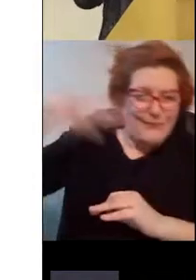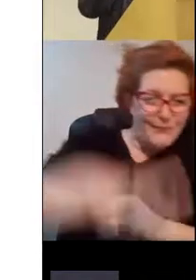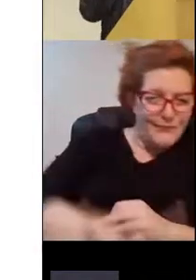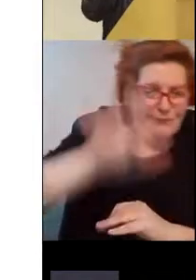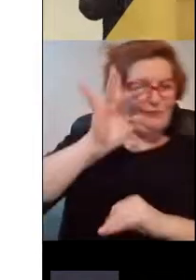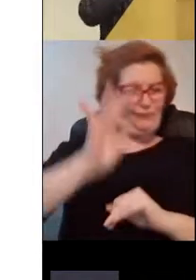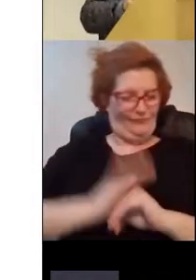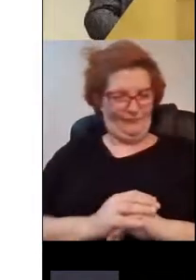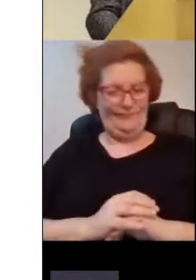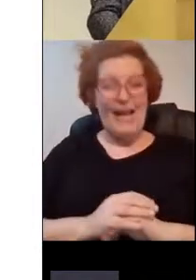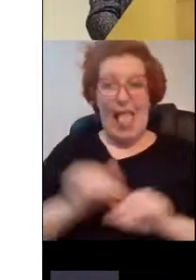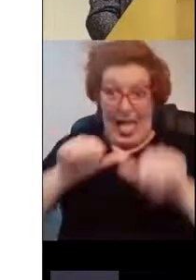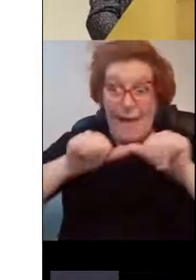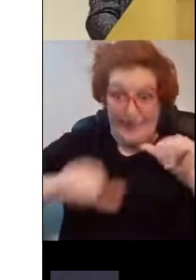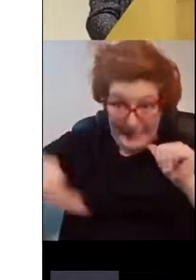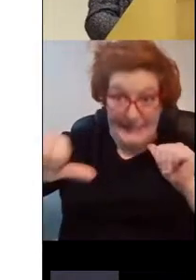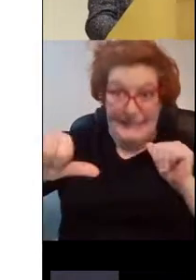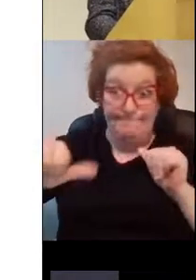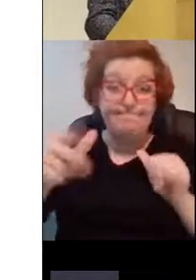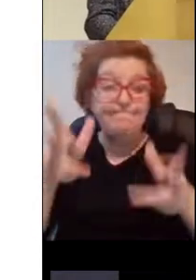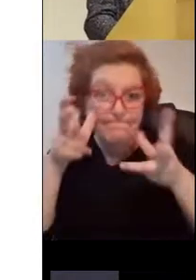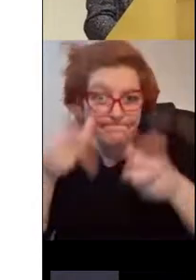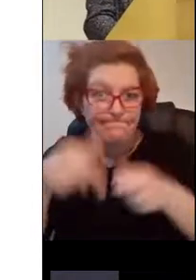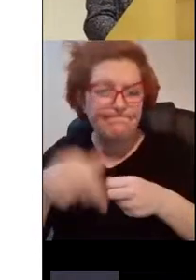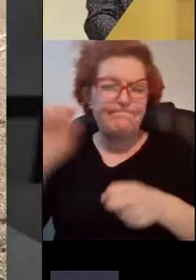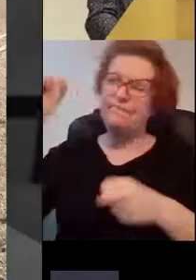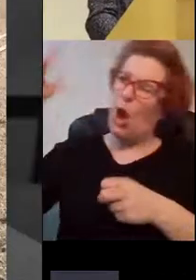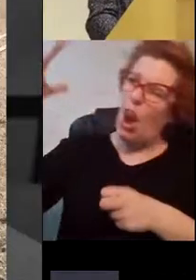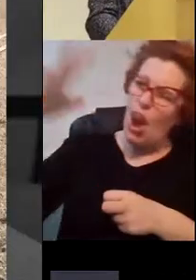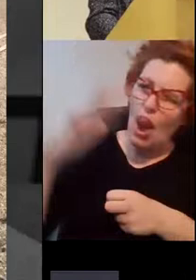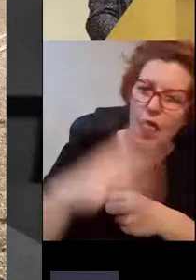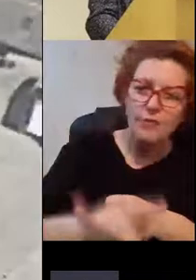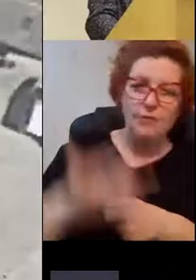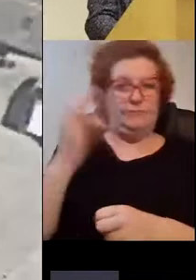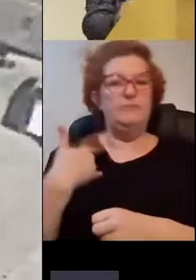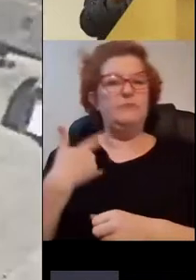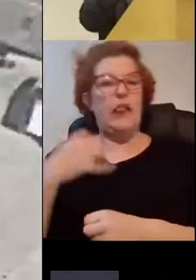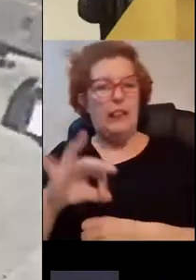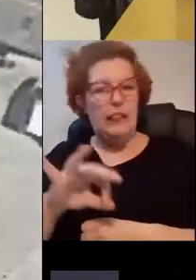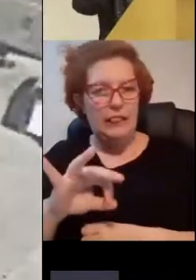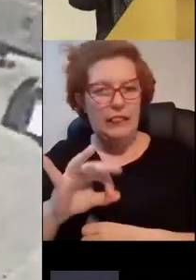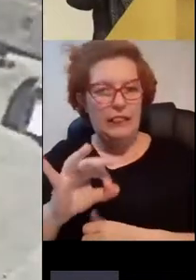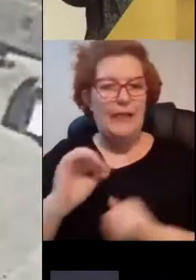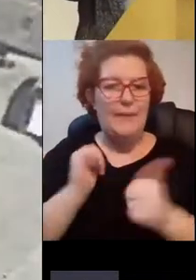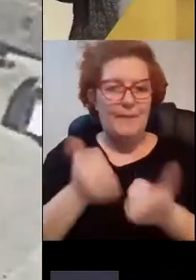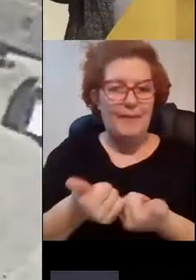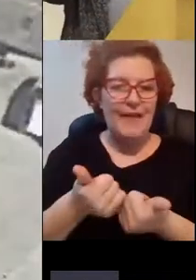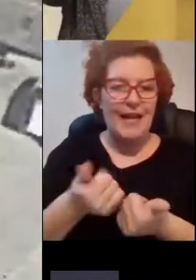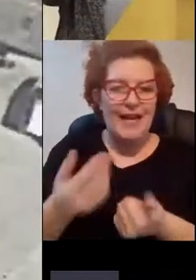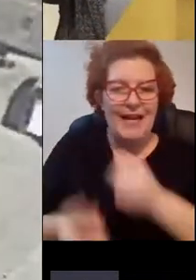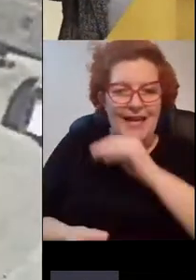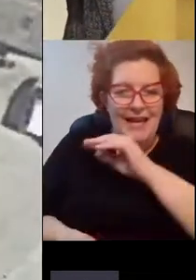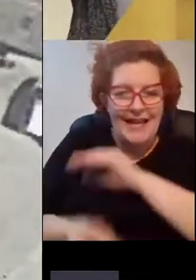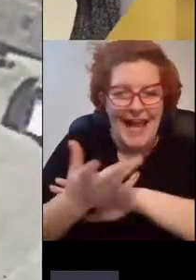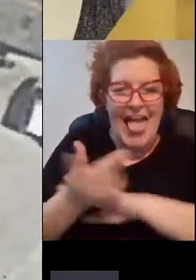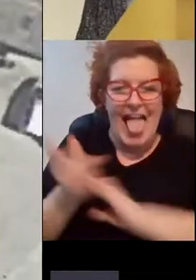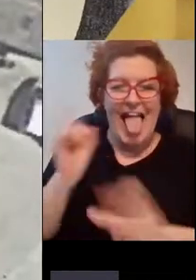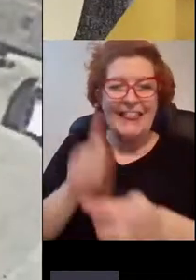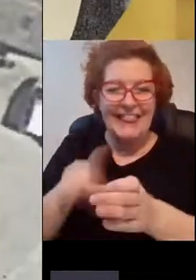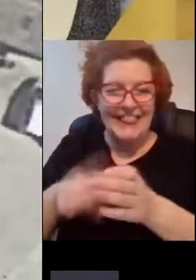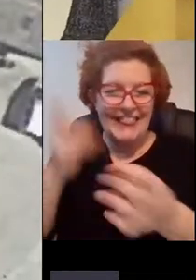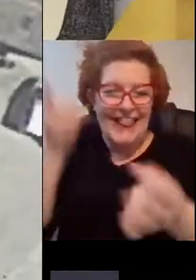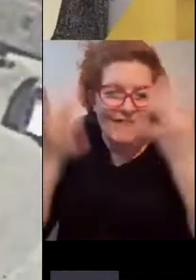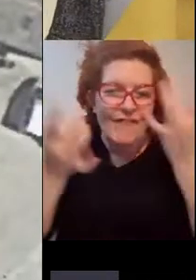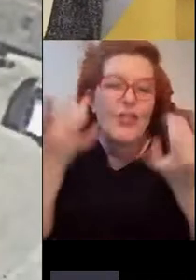A partir de ahí desarrollamos... Voy a ir un momento hacia atrás. Desarrollamos una intervención que